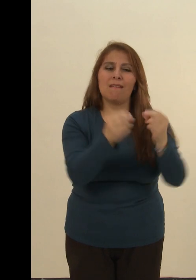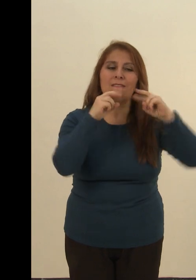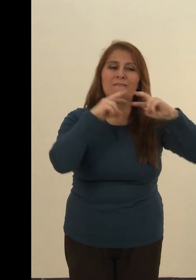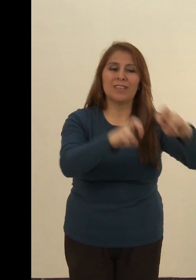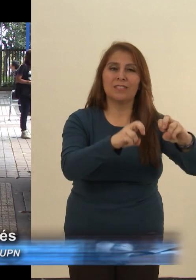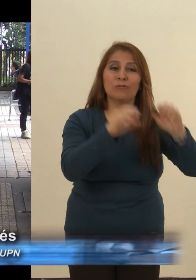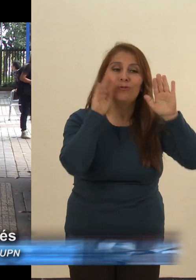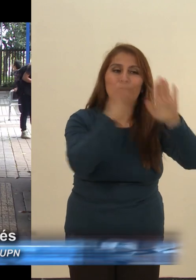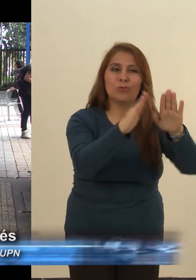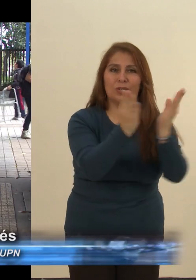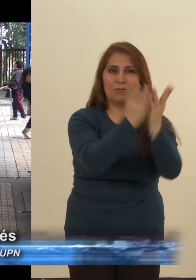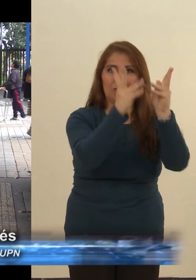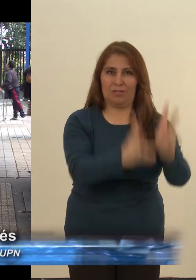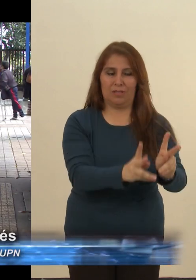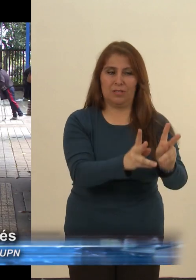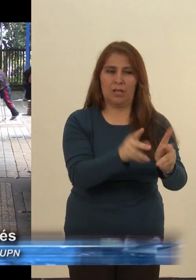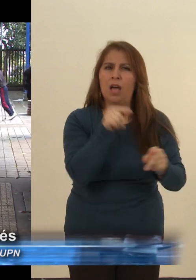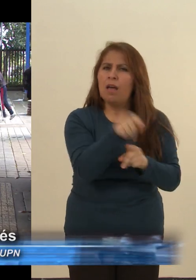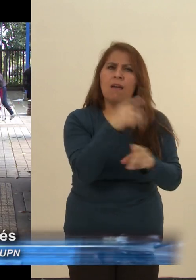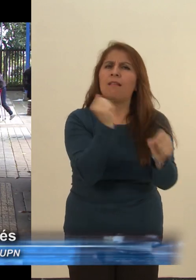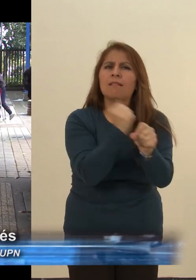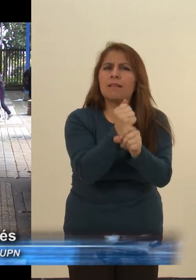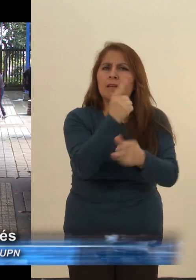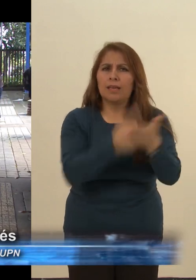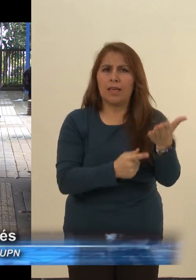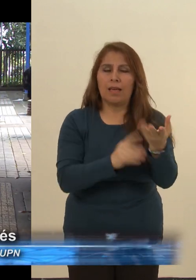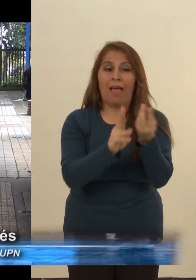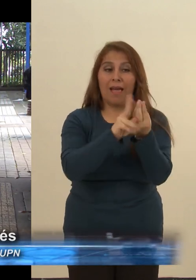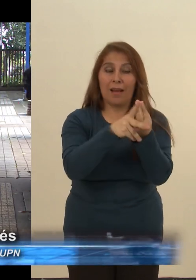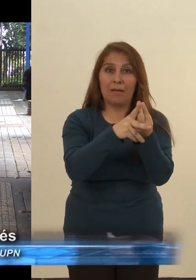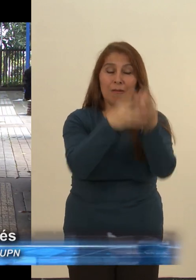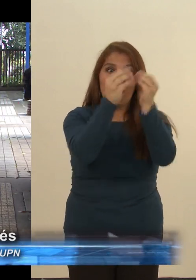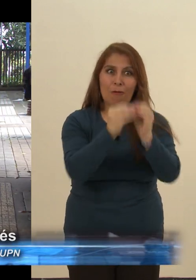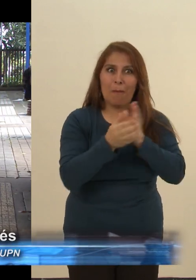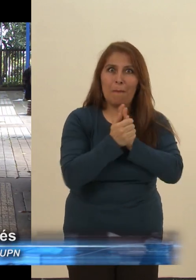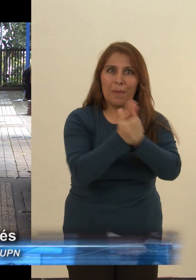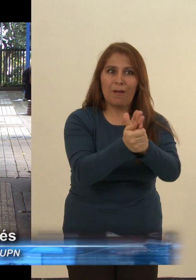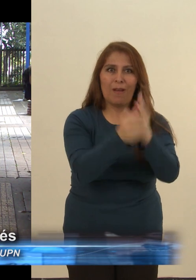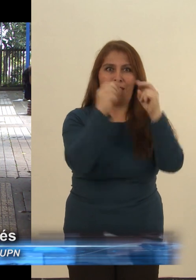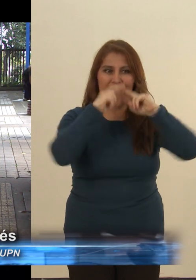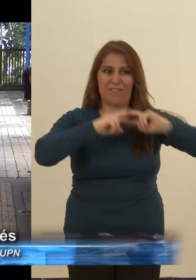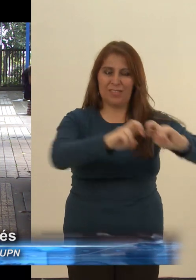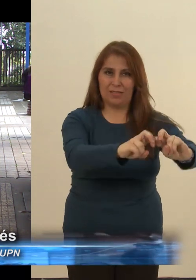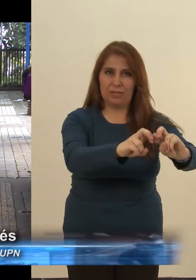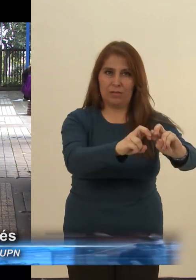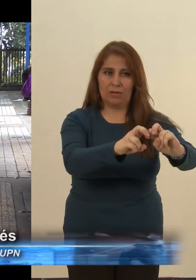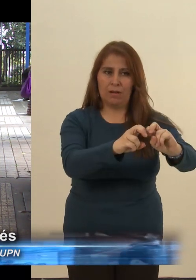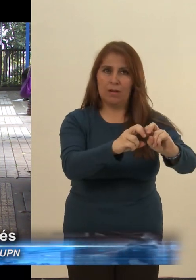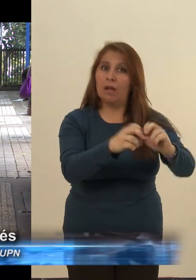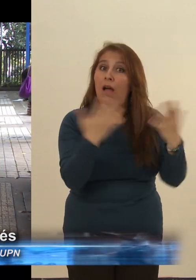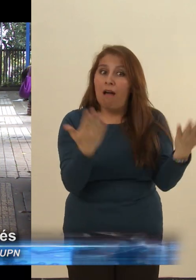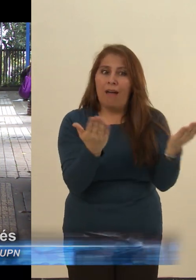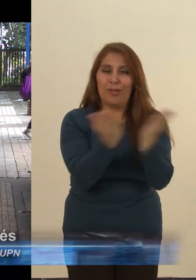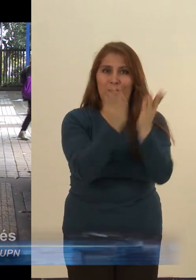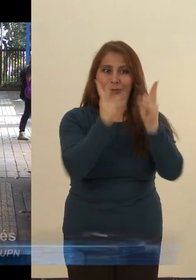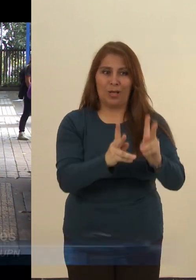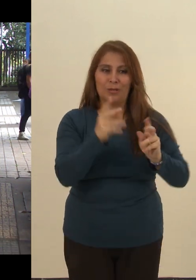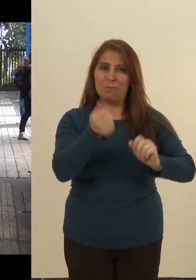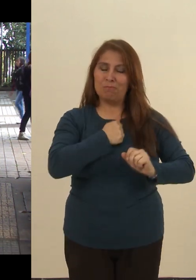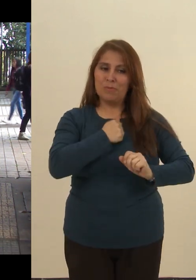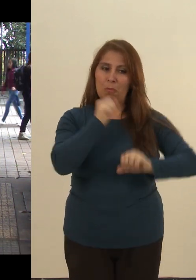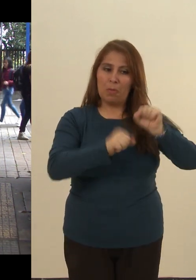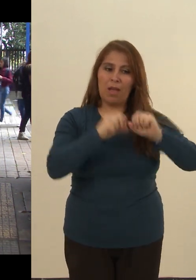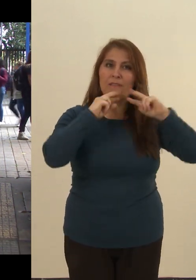con la formación para la investigación de los estudiantes, el cual trabaja básicamente herramientas metodológicas investigativas para